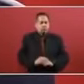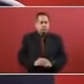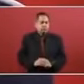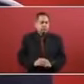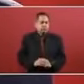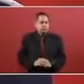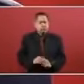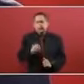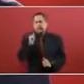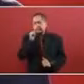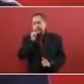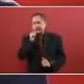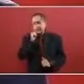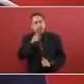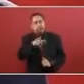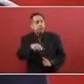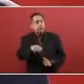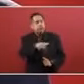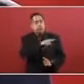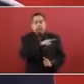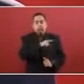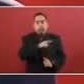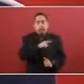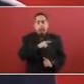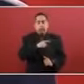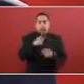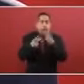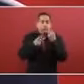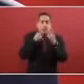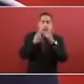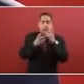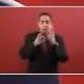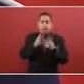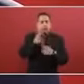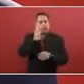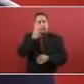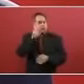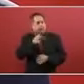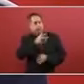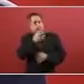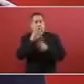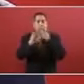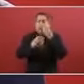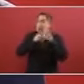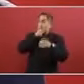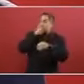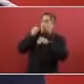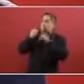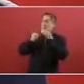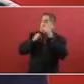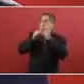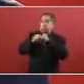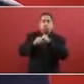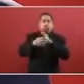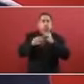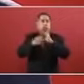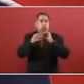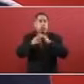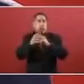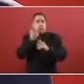porque siempre recurren, les decía yo, que gritan como pregoneros de